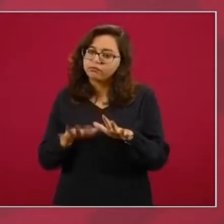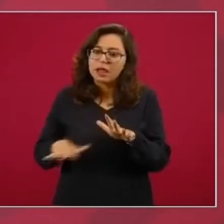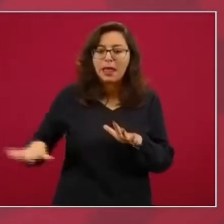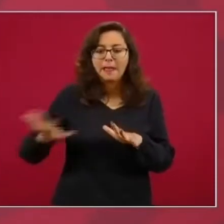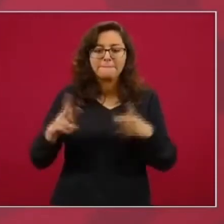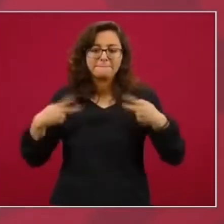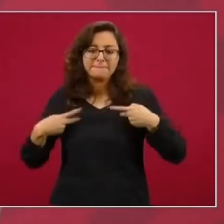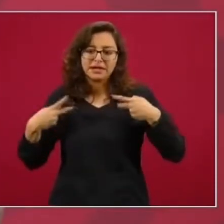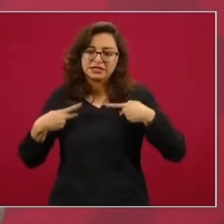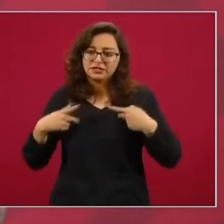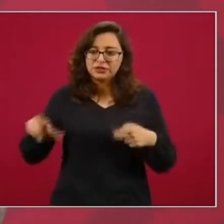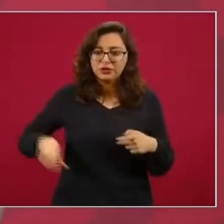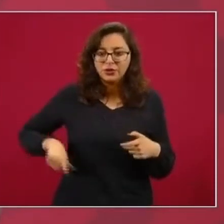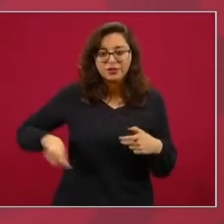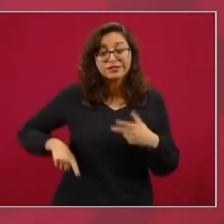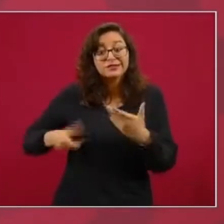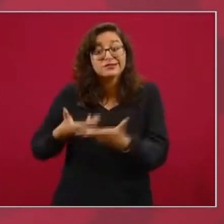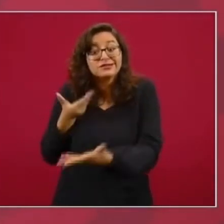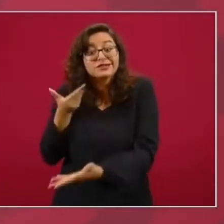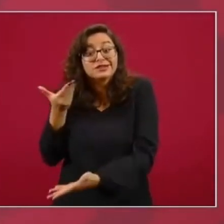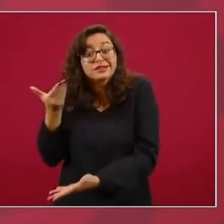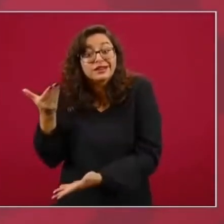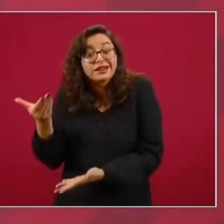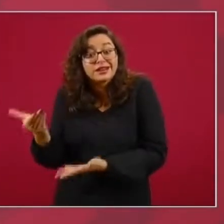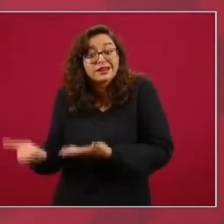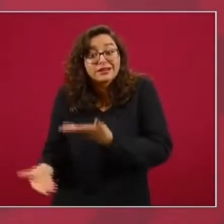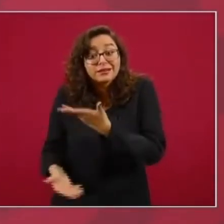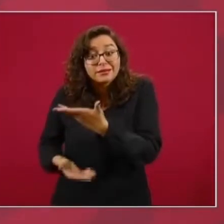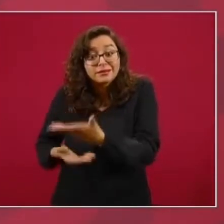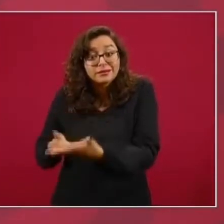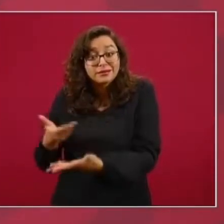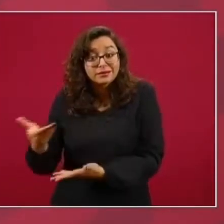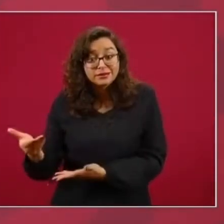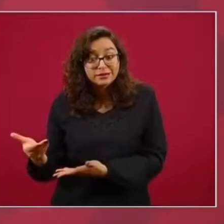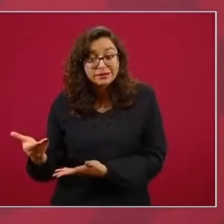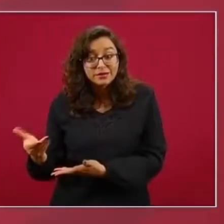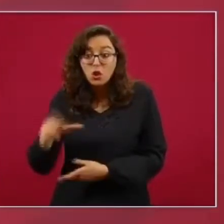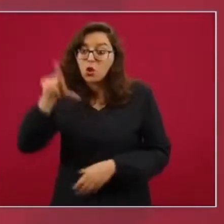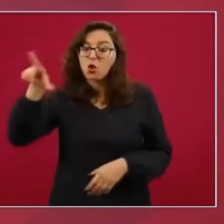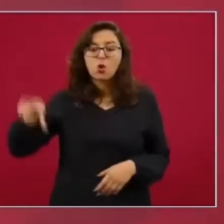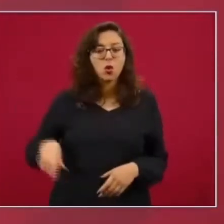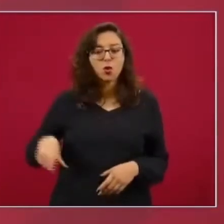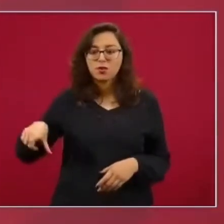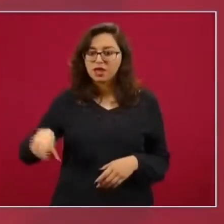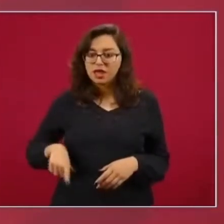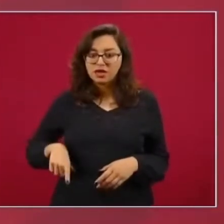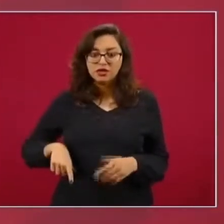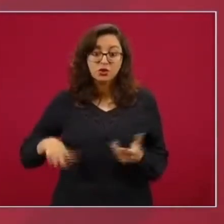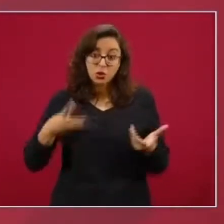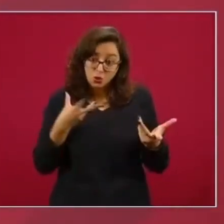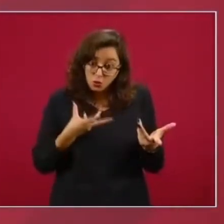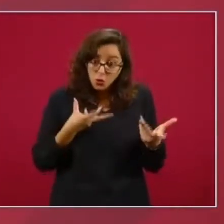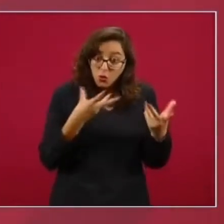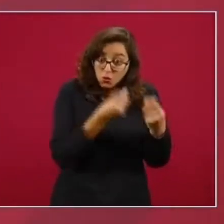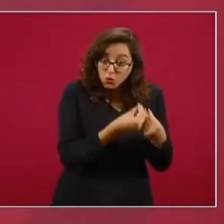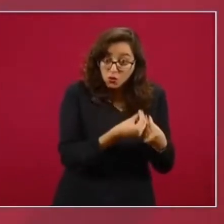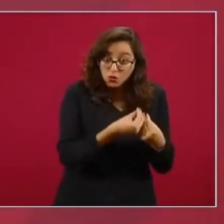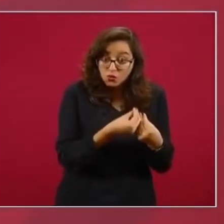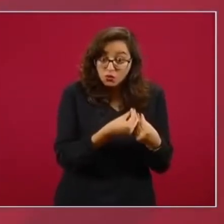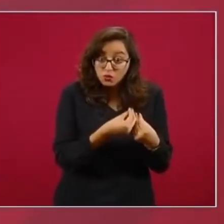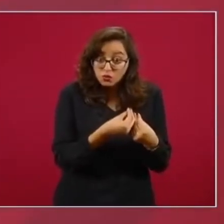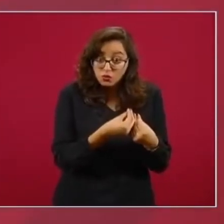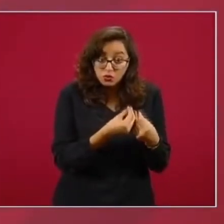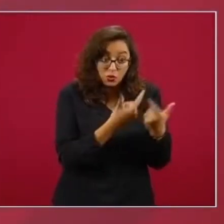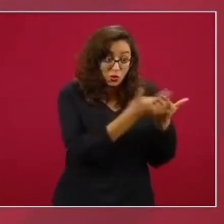porque nosotros somos servidores públicos. El gobierno no es un comité al servicio